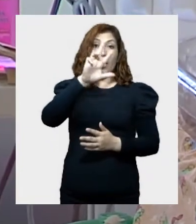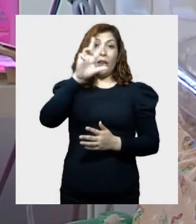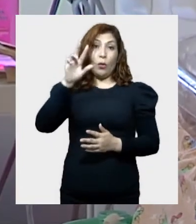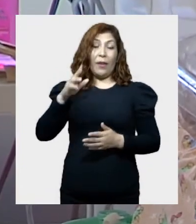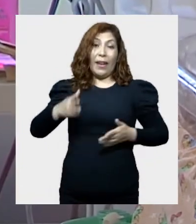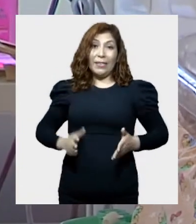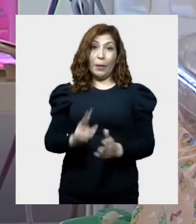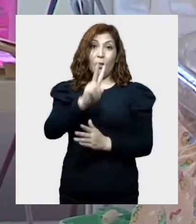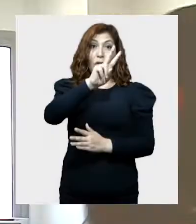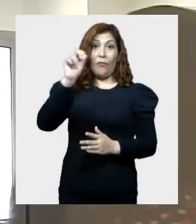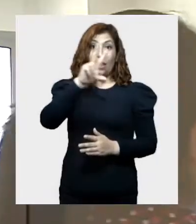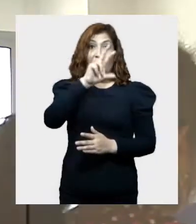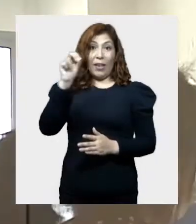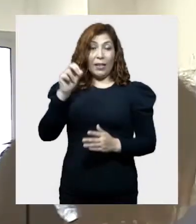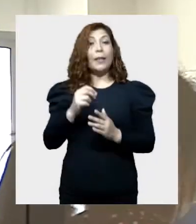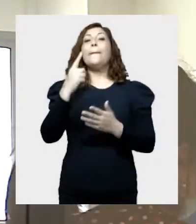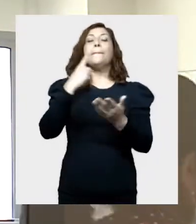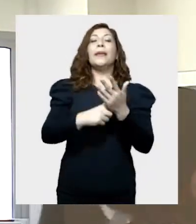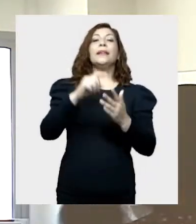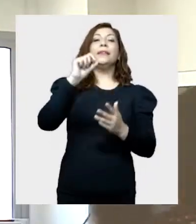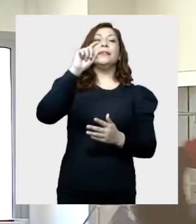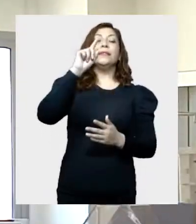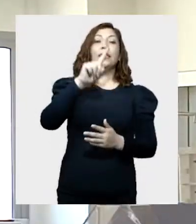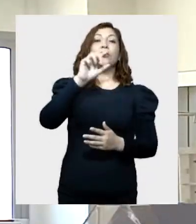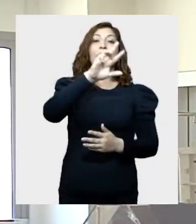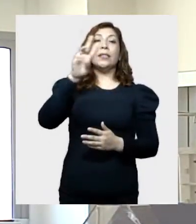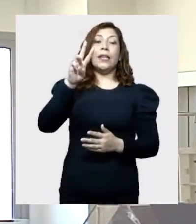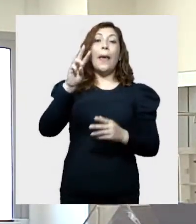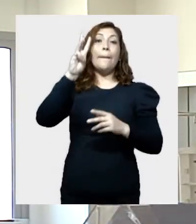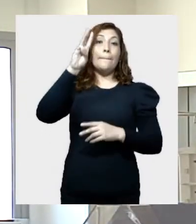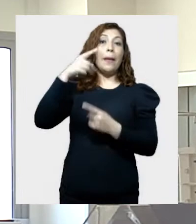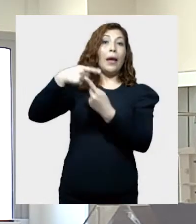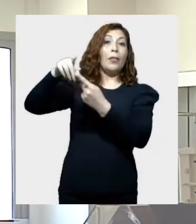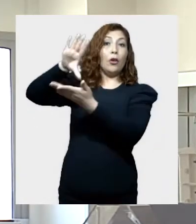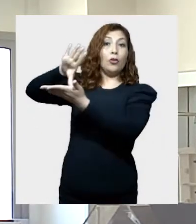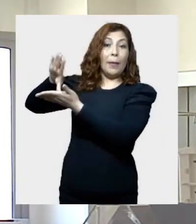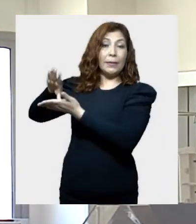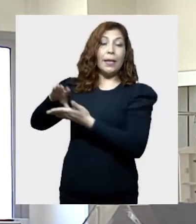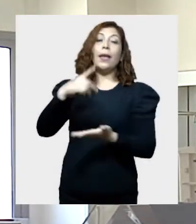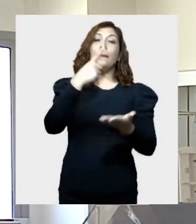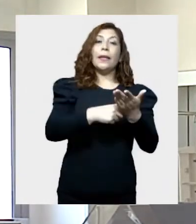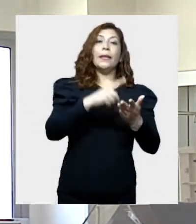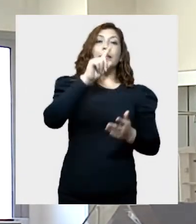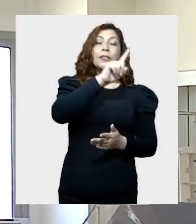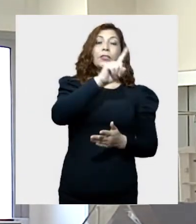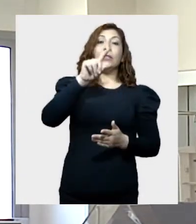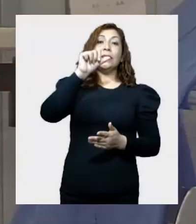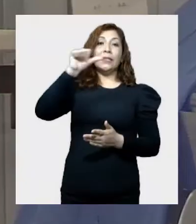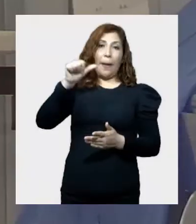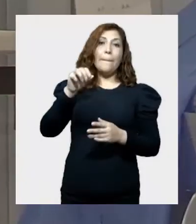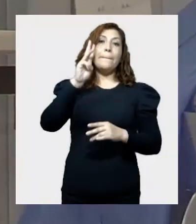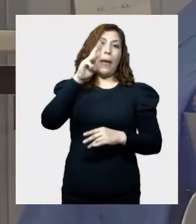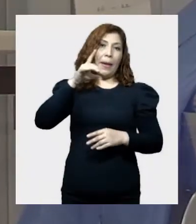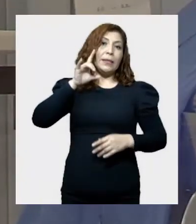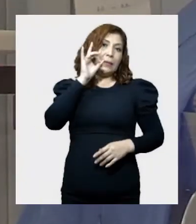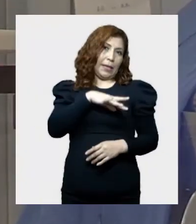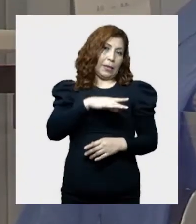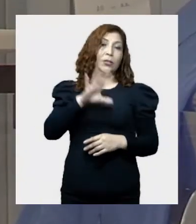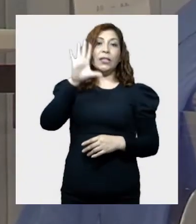del 2020, 1.133 fueron de madres extranjeras y 1.166 de madres chilenas, es